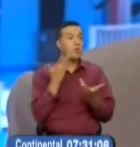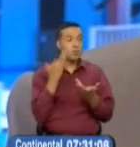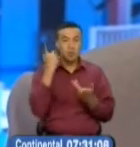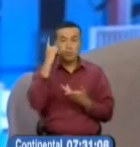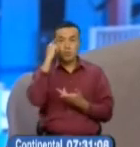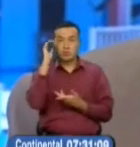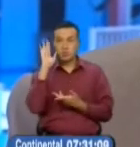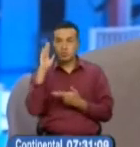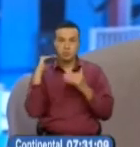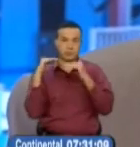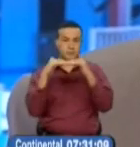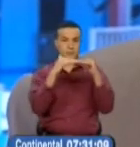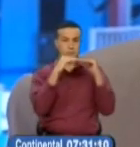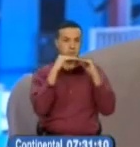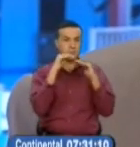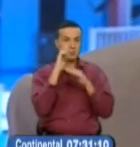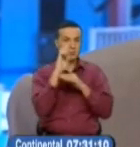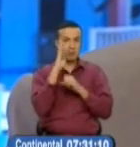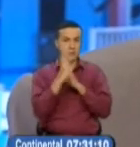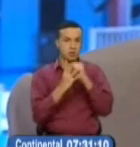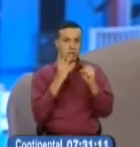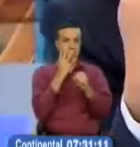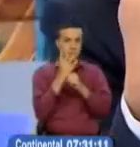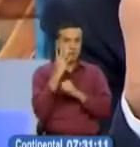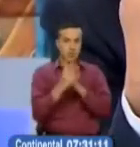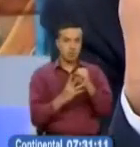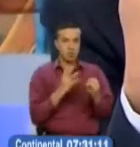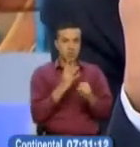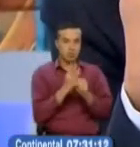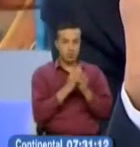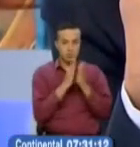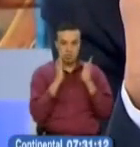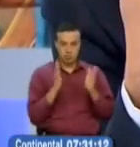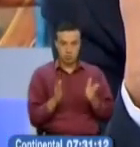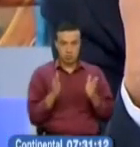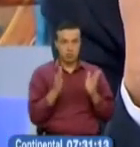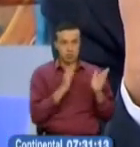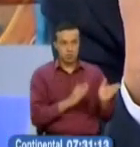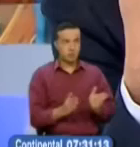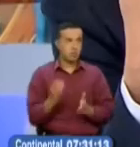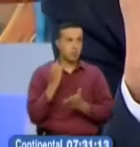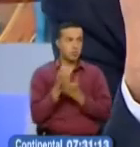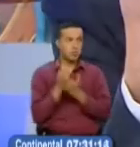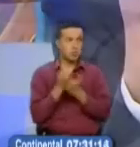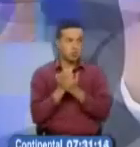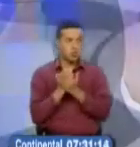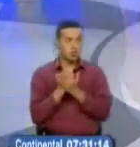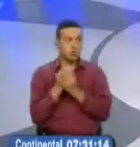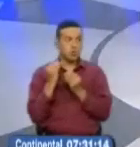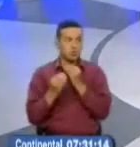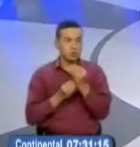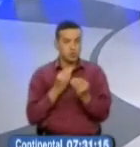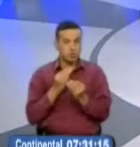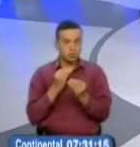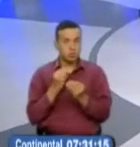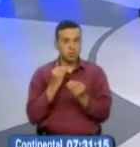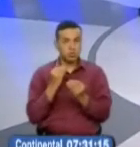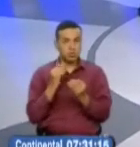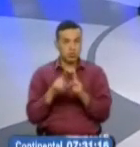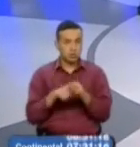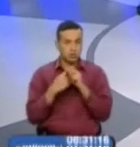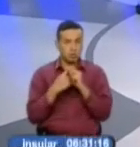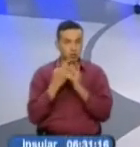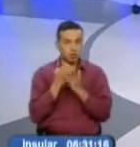un gobierno democrático en el país dura apenas 4 años y las principales medidas económicas normalmente exige que se las tome al